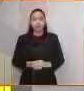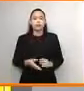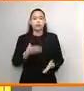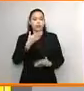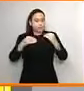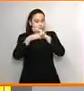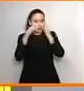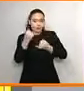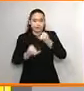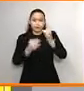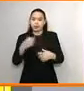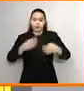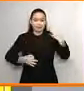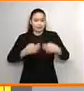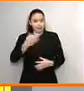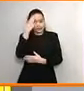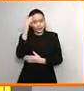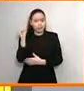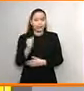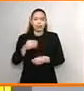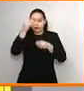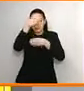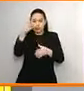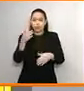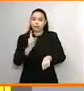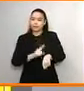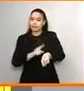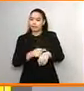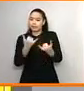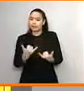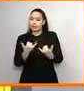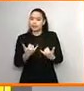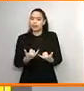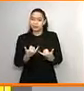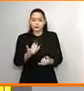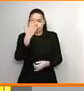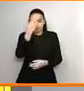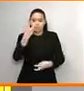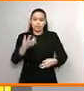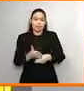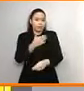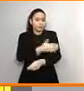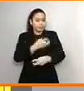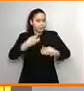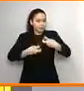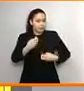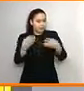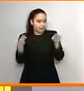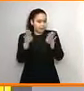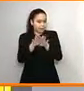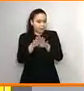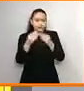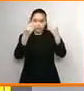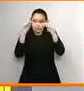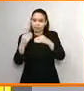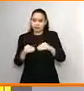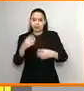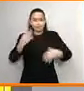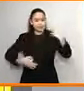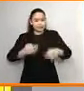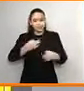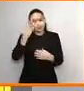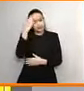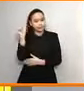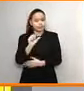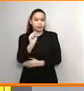Muy buenos días, jóvenes, qué alegría por saludarles. Les informamos que transmitimos hasta este momento por problemas en nuestro cierre de ventas. Qué alegría poder saludarles